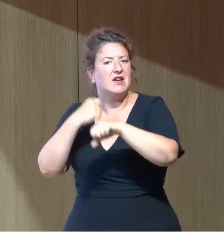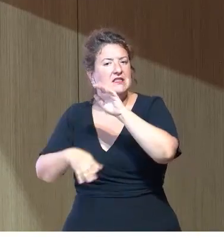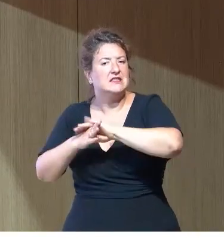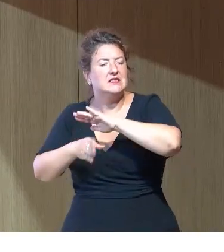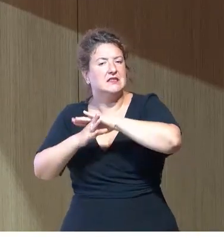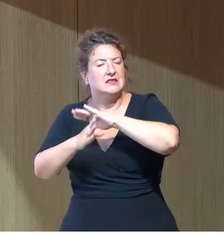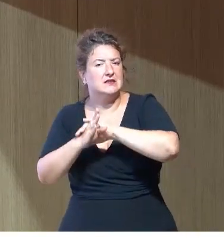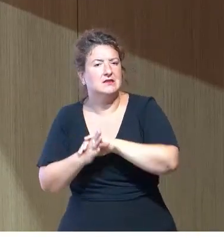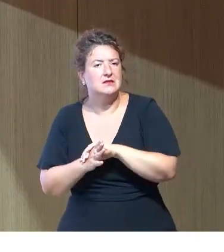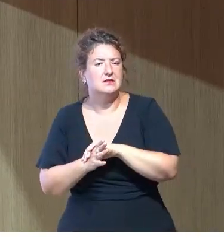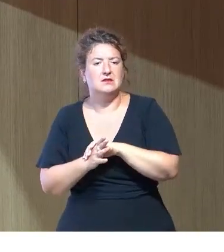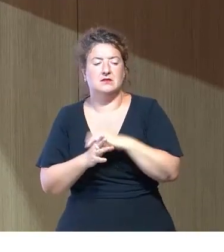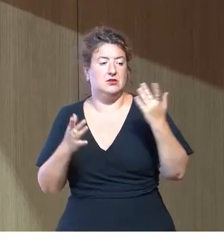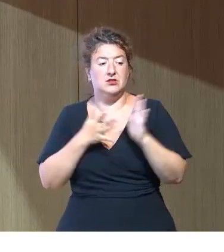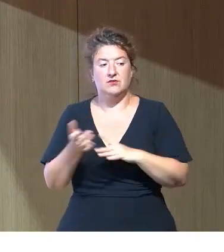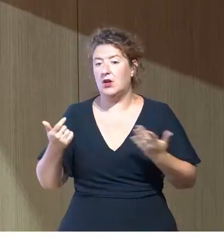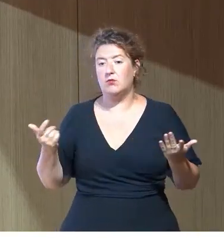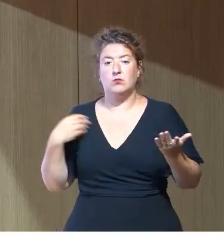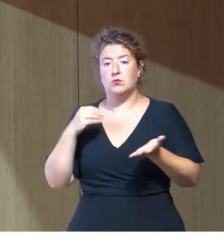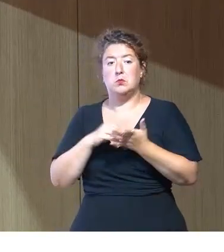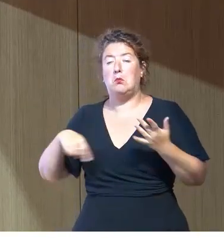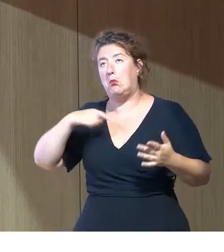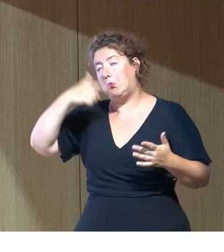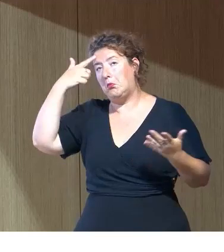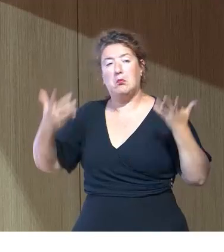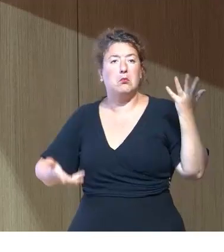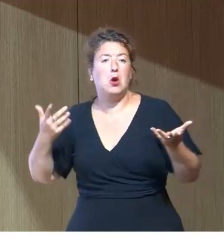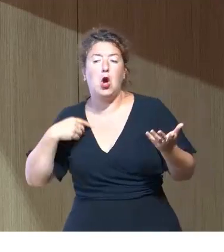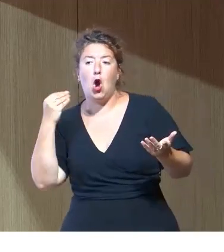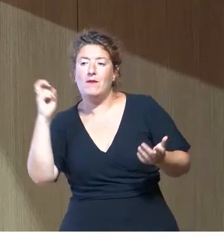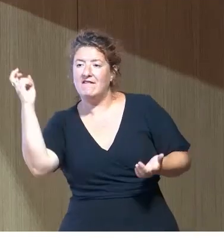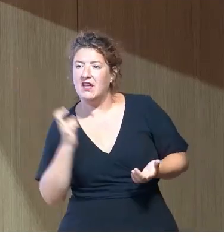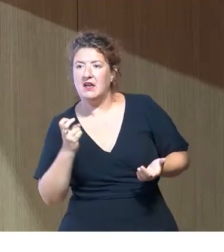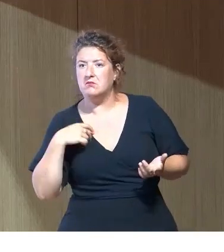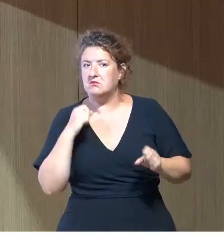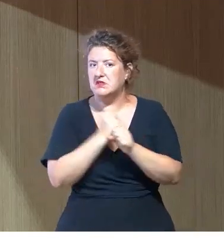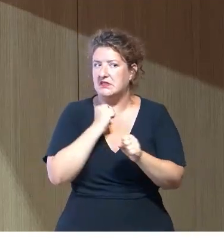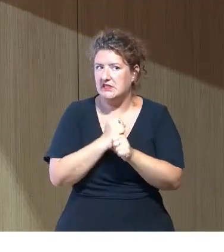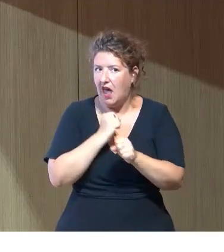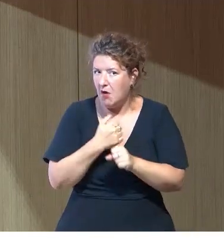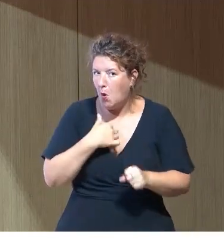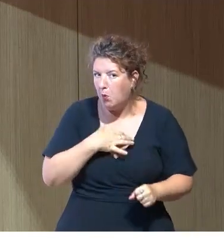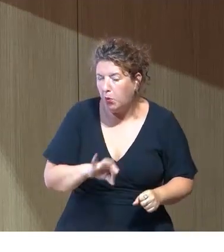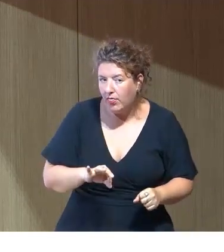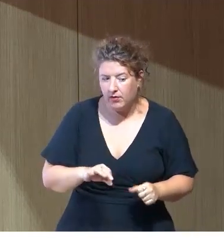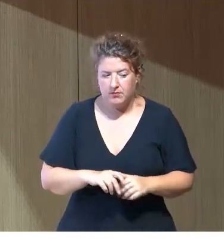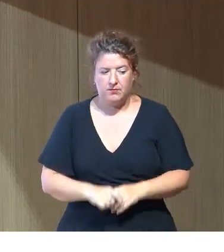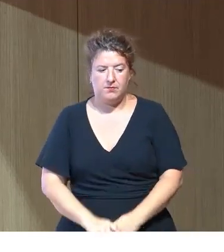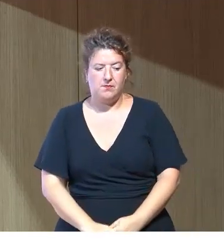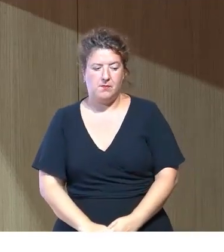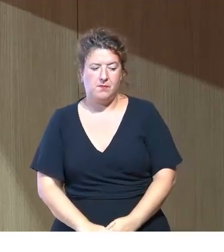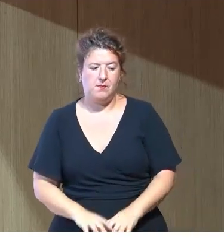entran por la puerta jóvenes que no se habían planteado en ningún momento el trabajo como una opción de vida